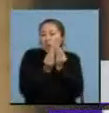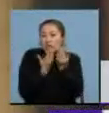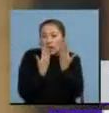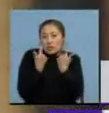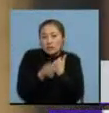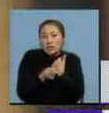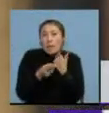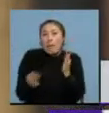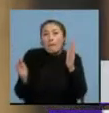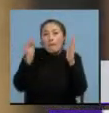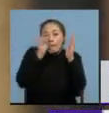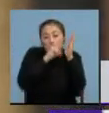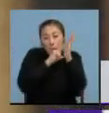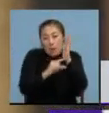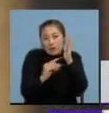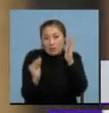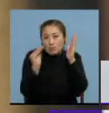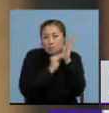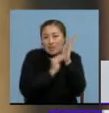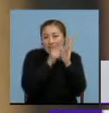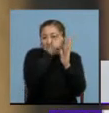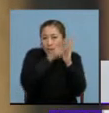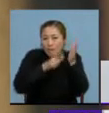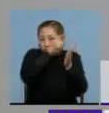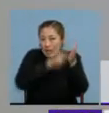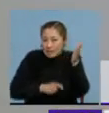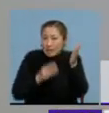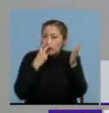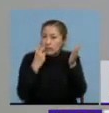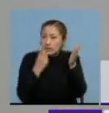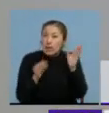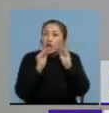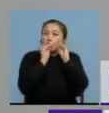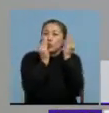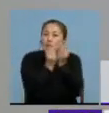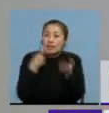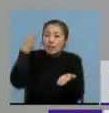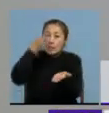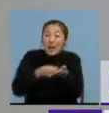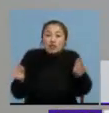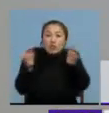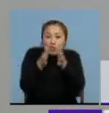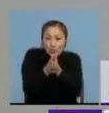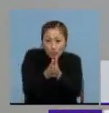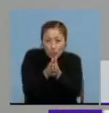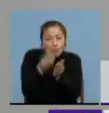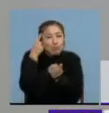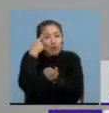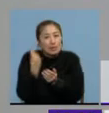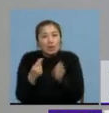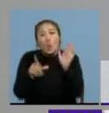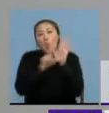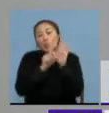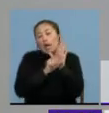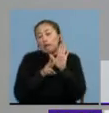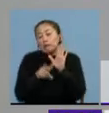haber adicionado como una parte de la factura de energía y se suma a un total que hay que pagar junto porque porque una ley